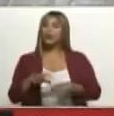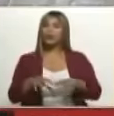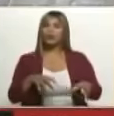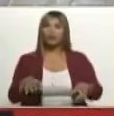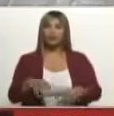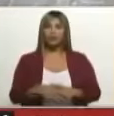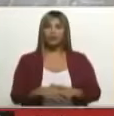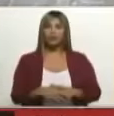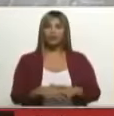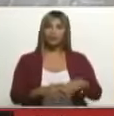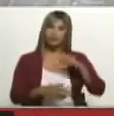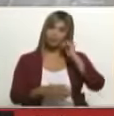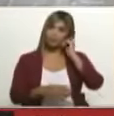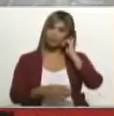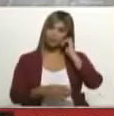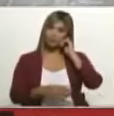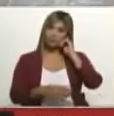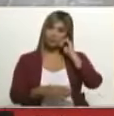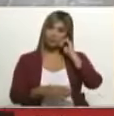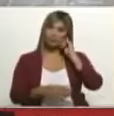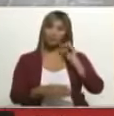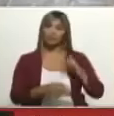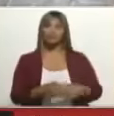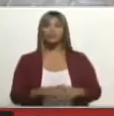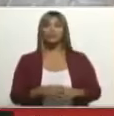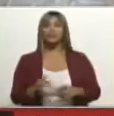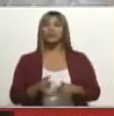territorio será combatido,